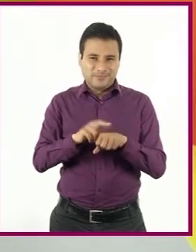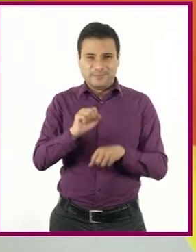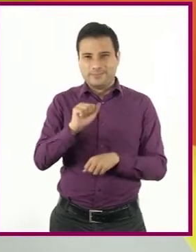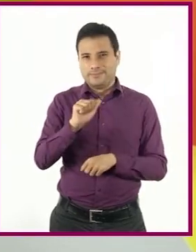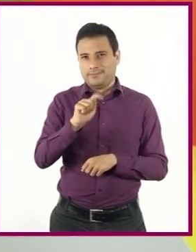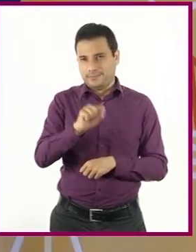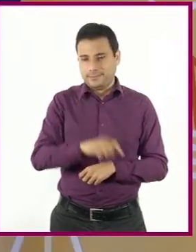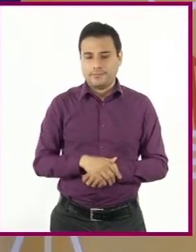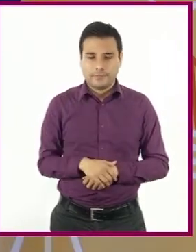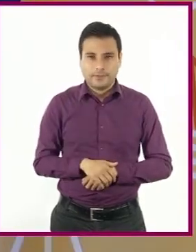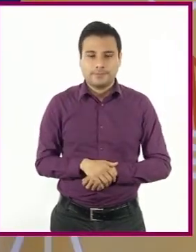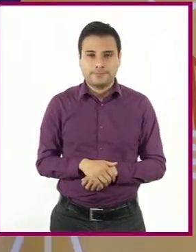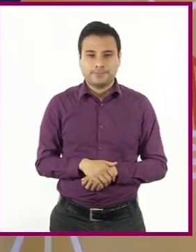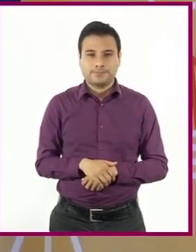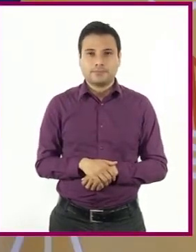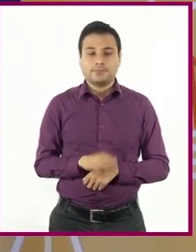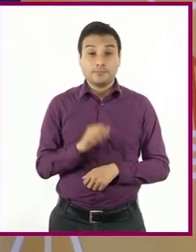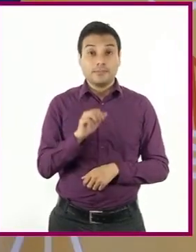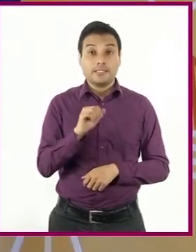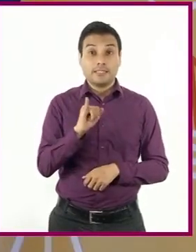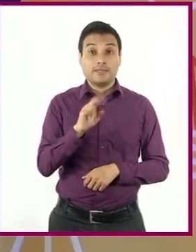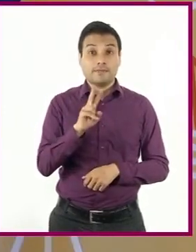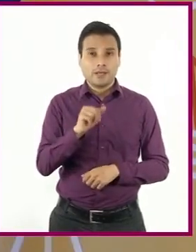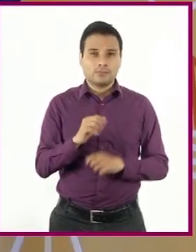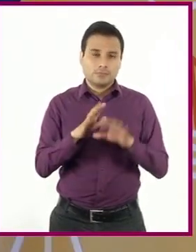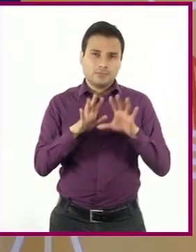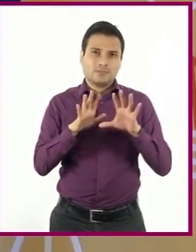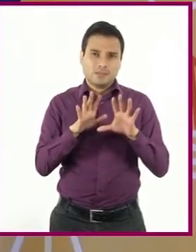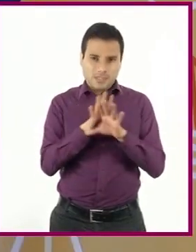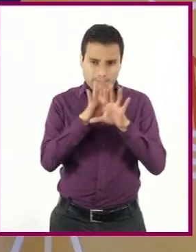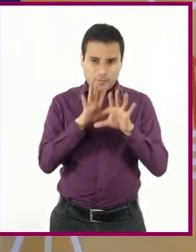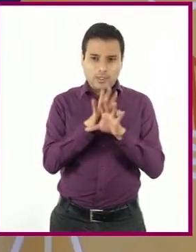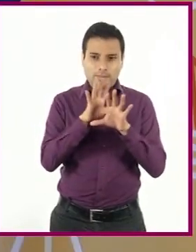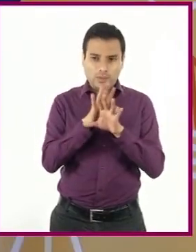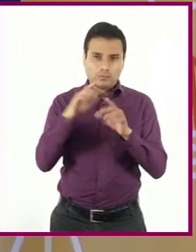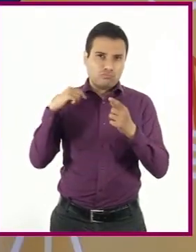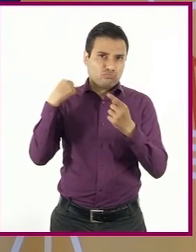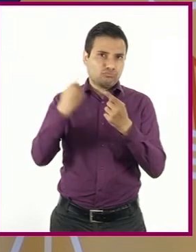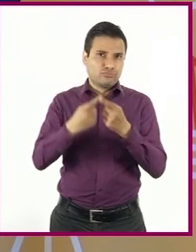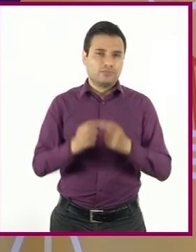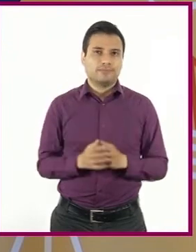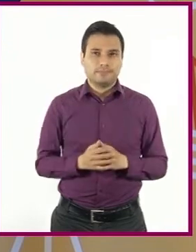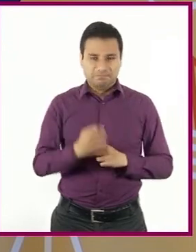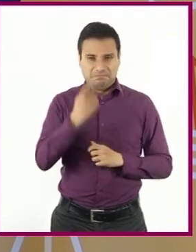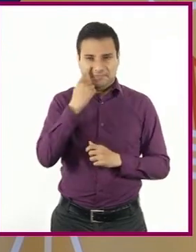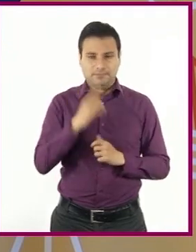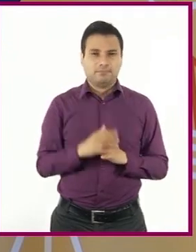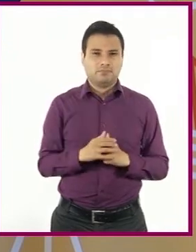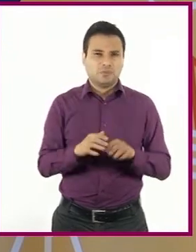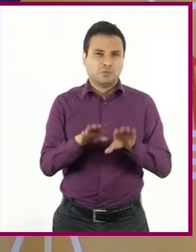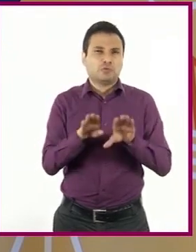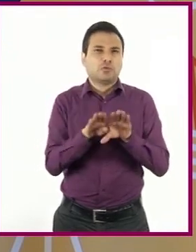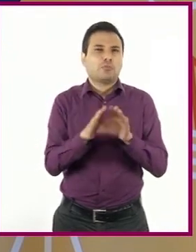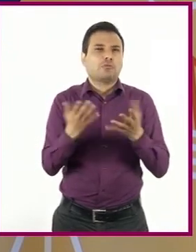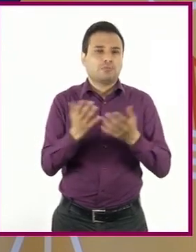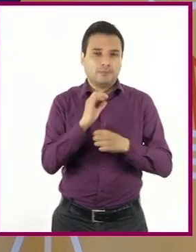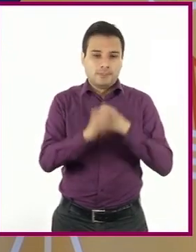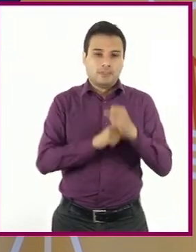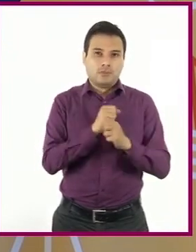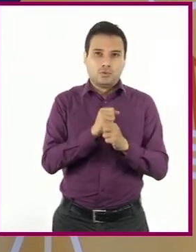SAT. El IVA ha sufrido modificaciones a lo largo del tiempo. Veamos su comportamiento desde el